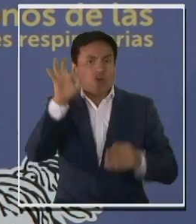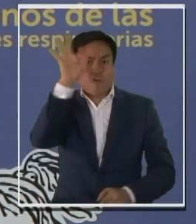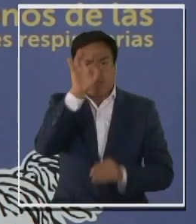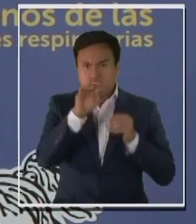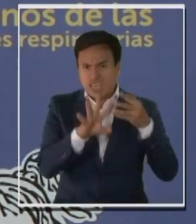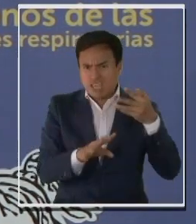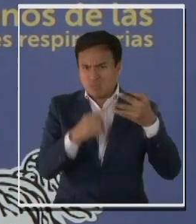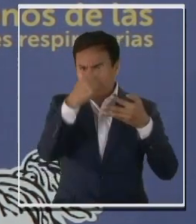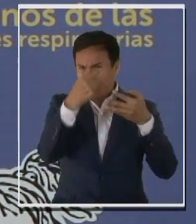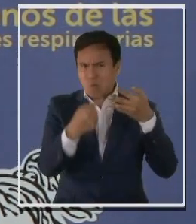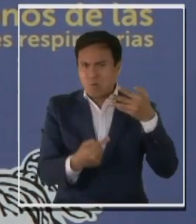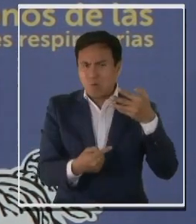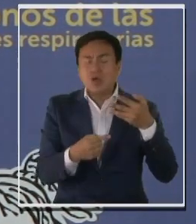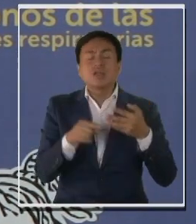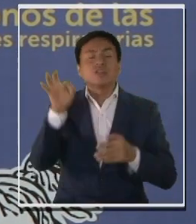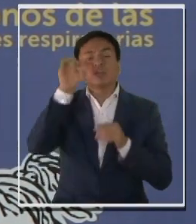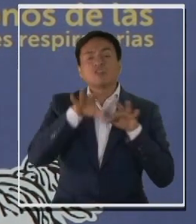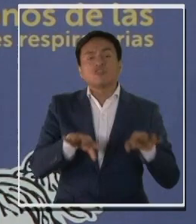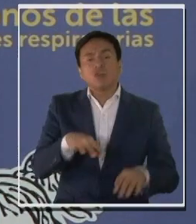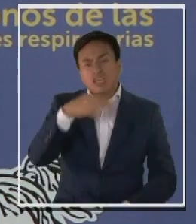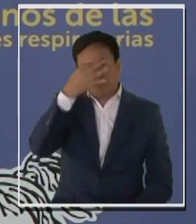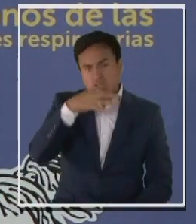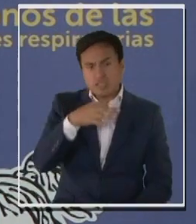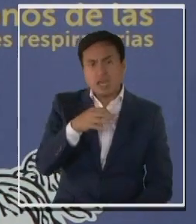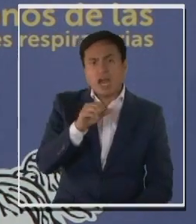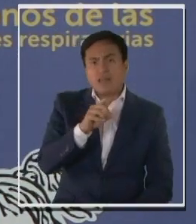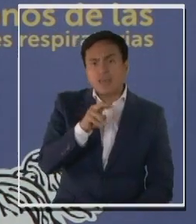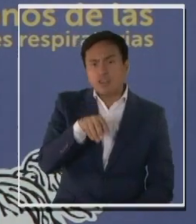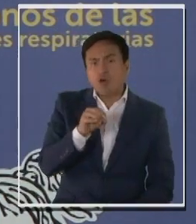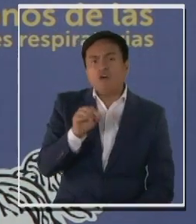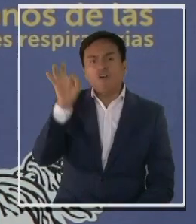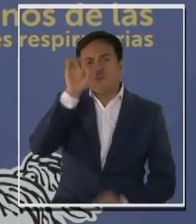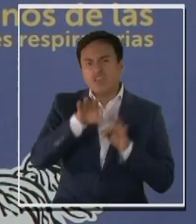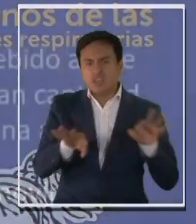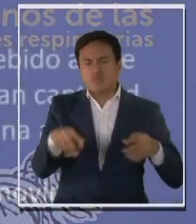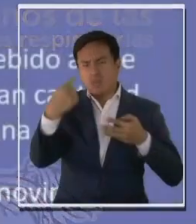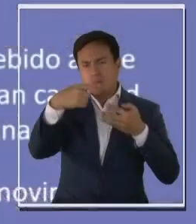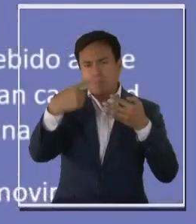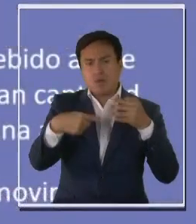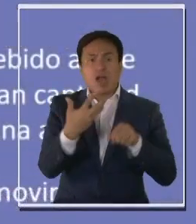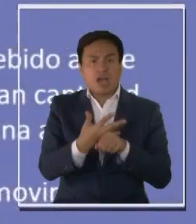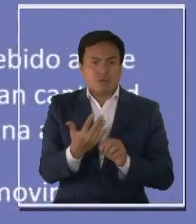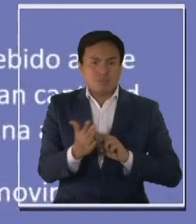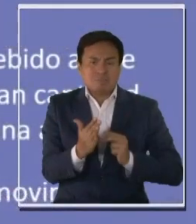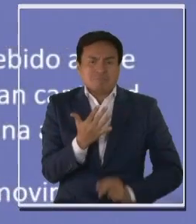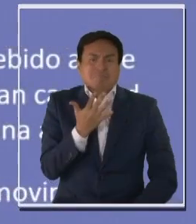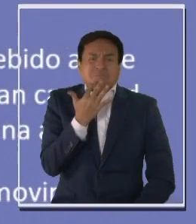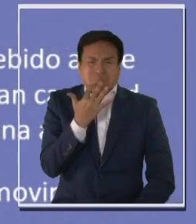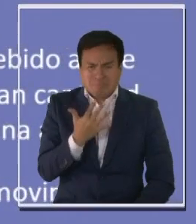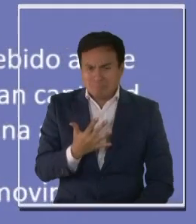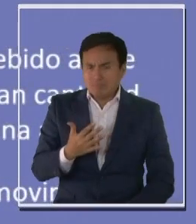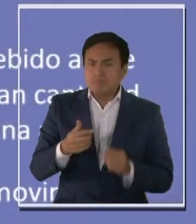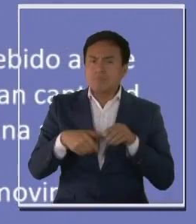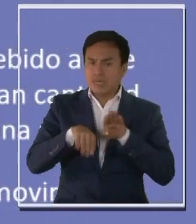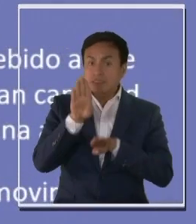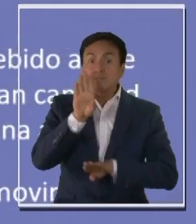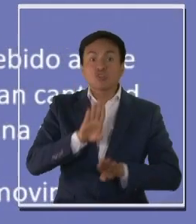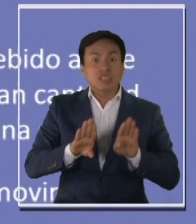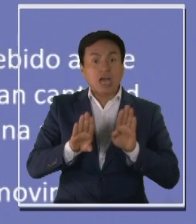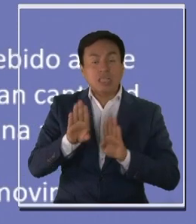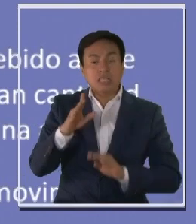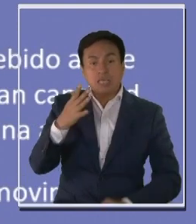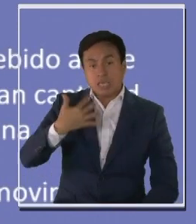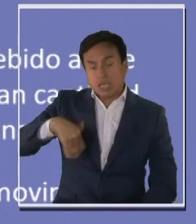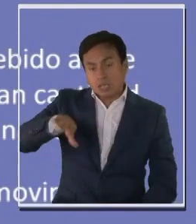dar cuenta de circulación de influenza de novirus y otros virus respiratorios lo que hace incluso más importante las medidas de